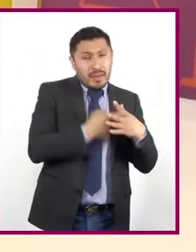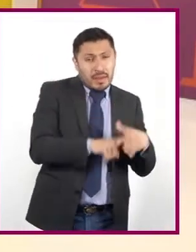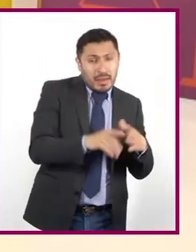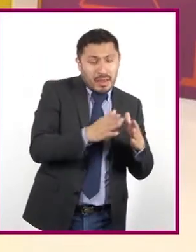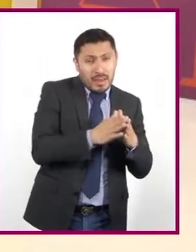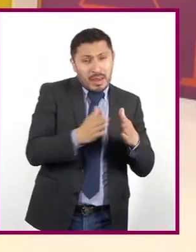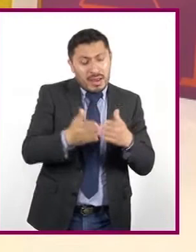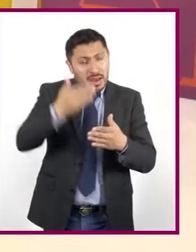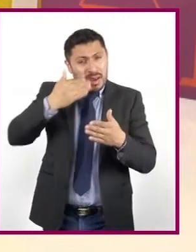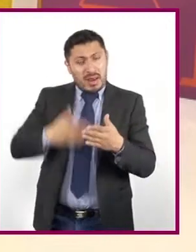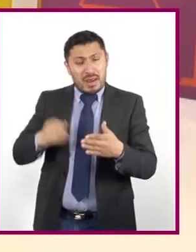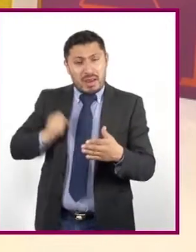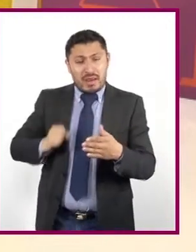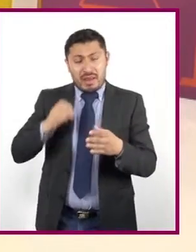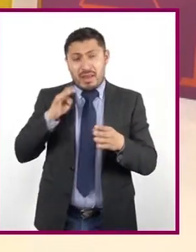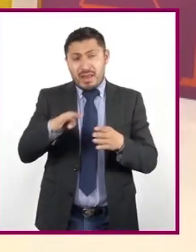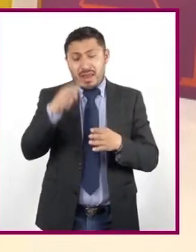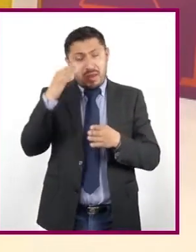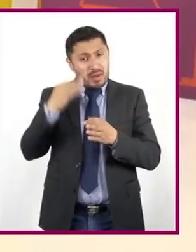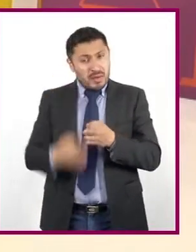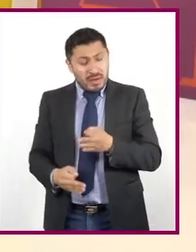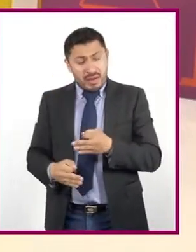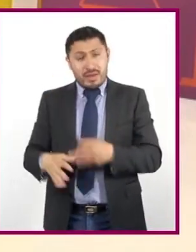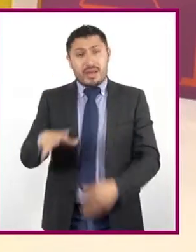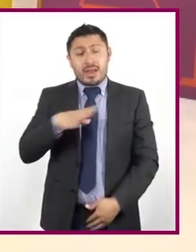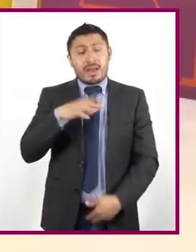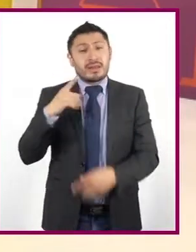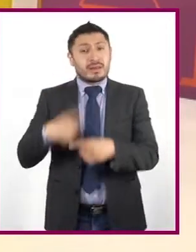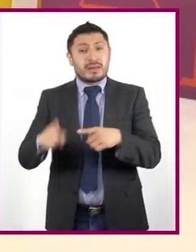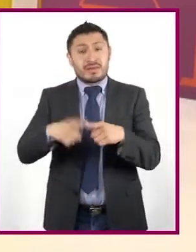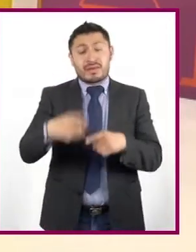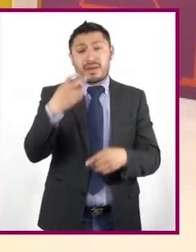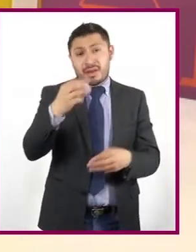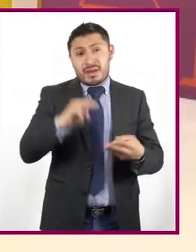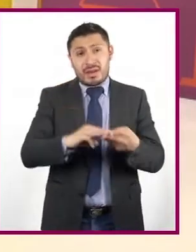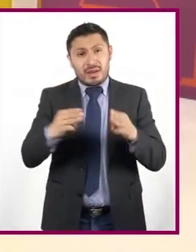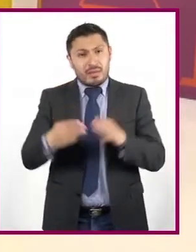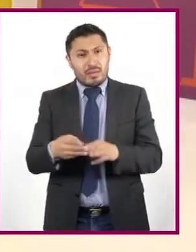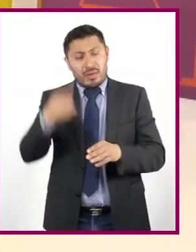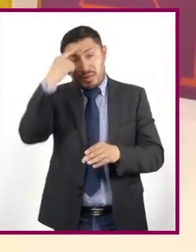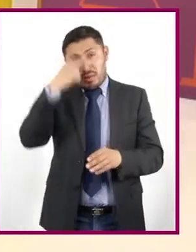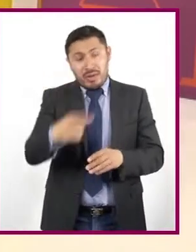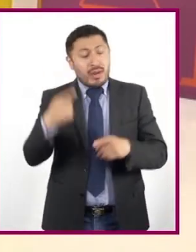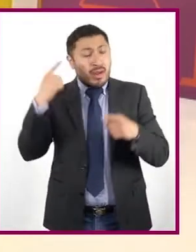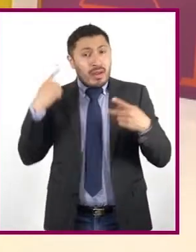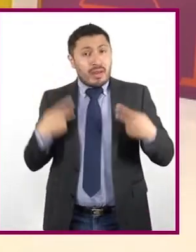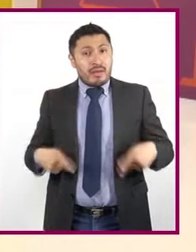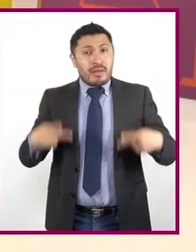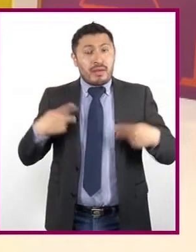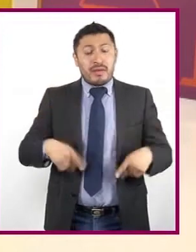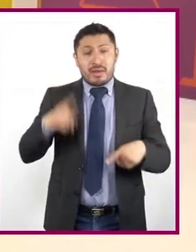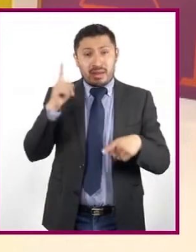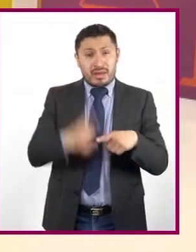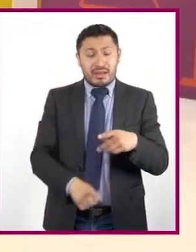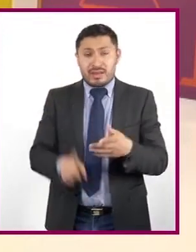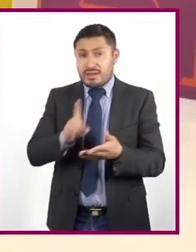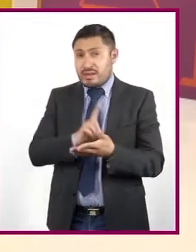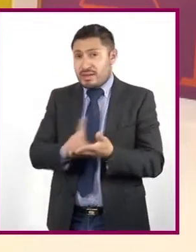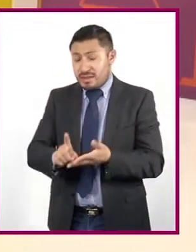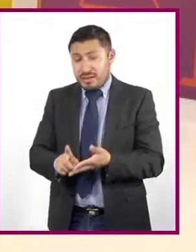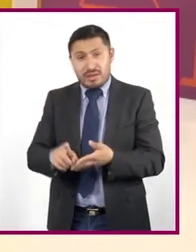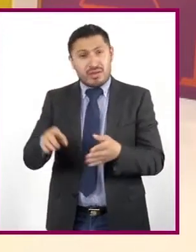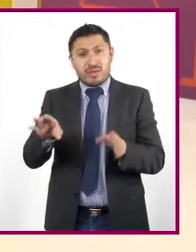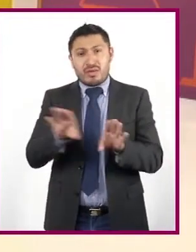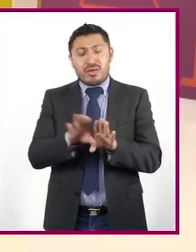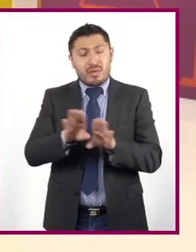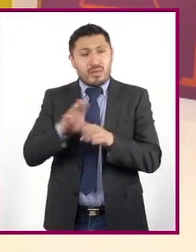XIX, estas diferencias podían ser motivo para que las personas perdieran sus derechos en países como Italia